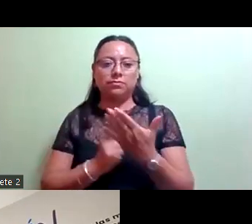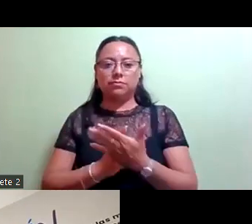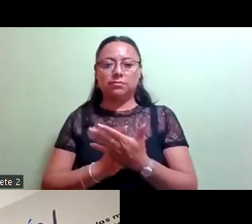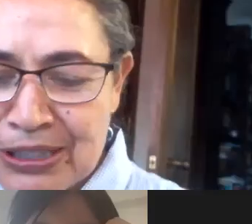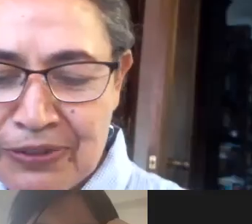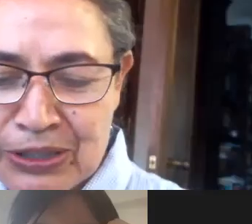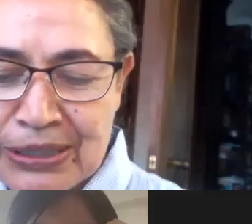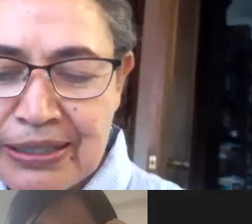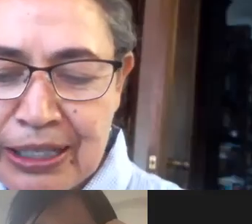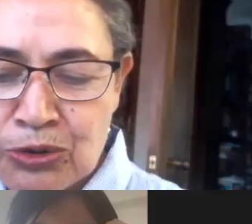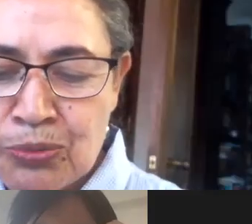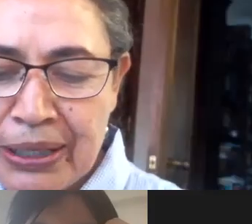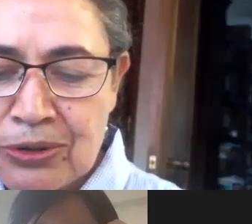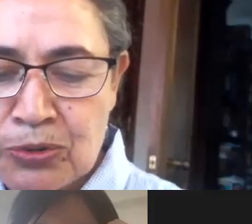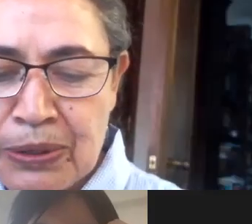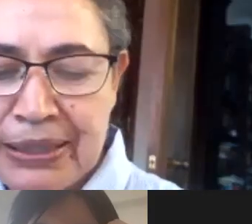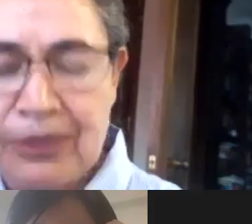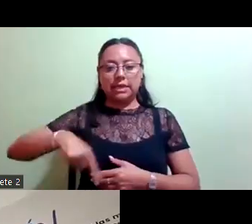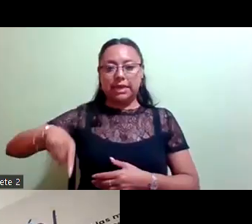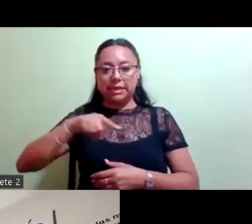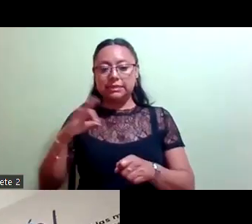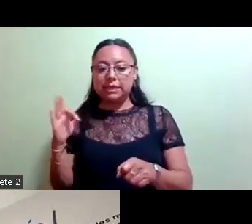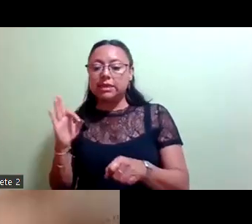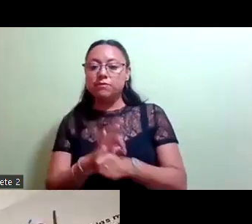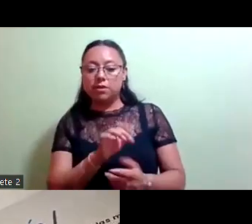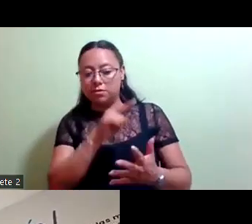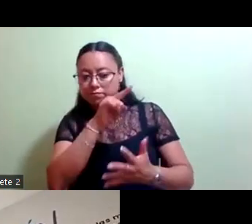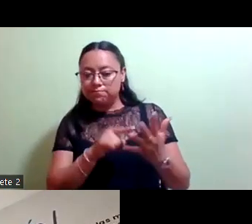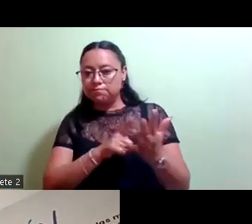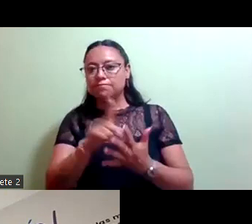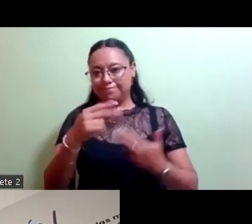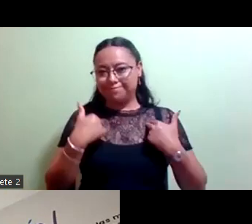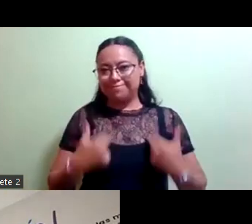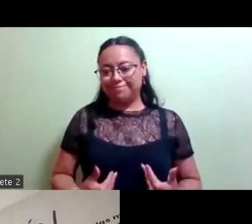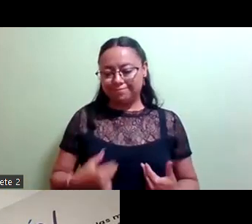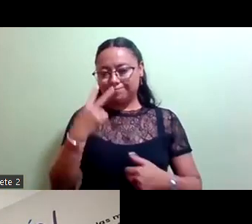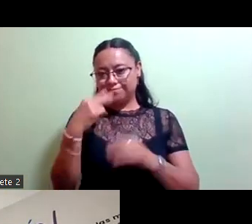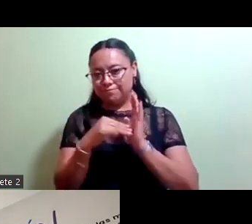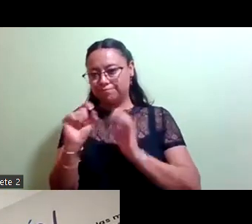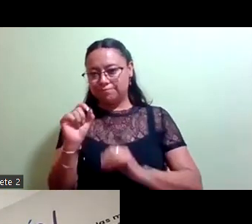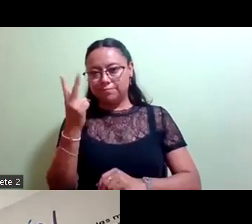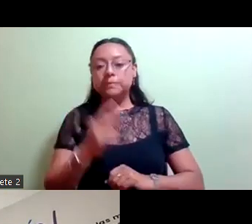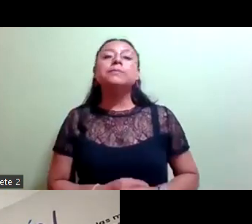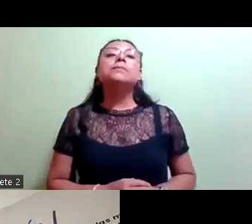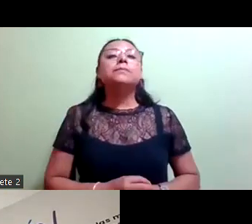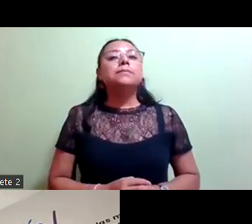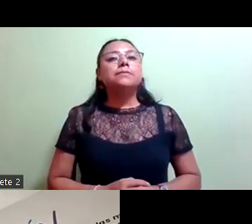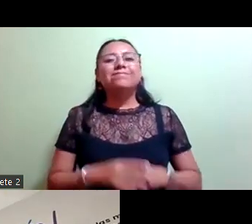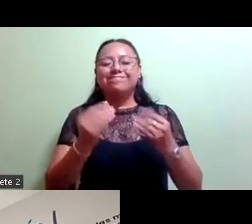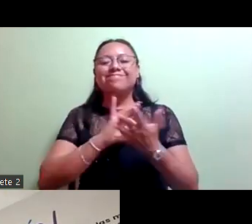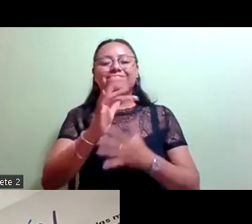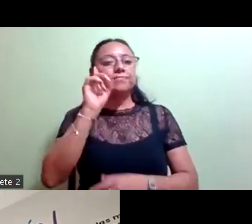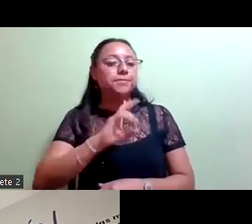de las y los defensores de derechos humanos 2022. Cumplida su instrucción. Muchas gracias, diputada